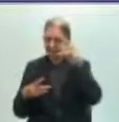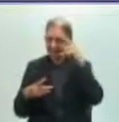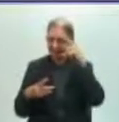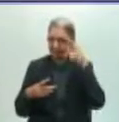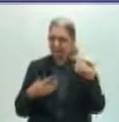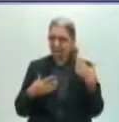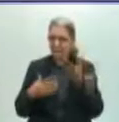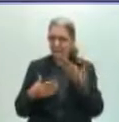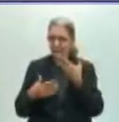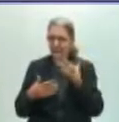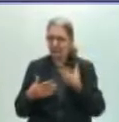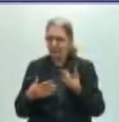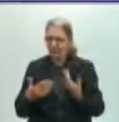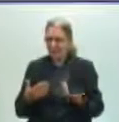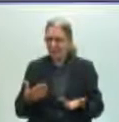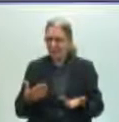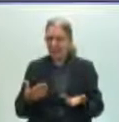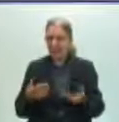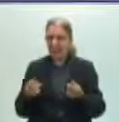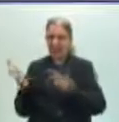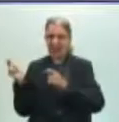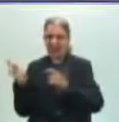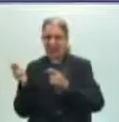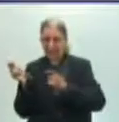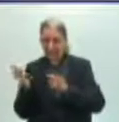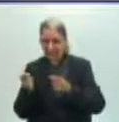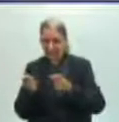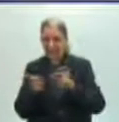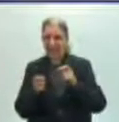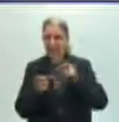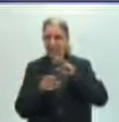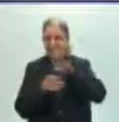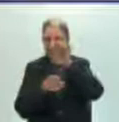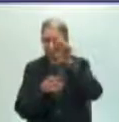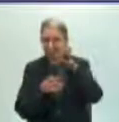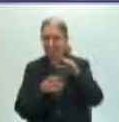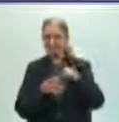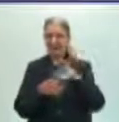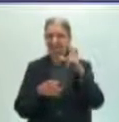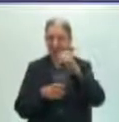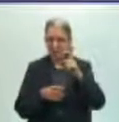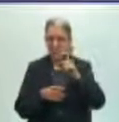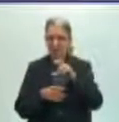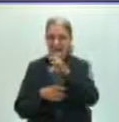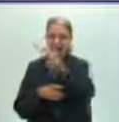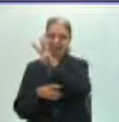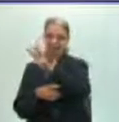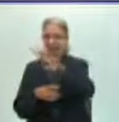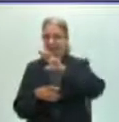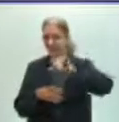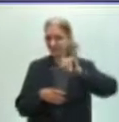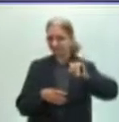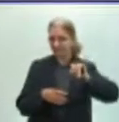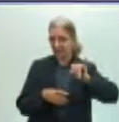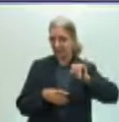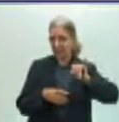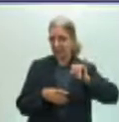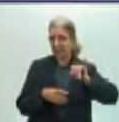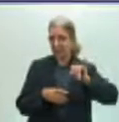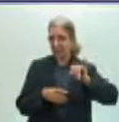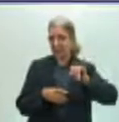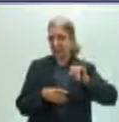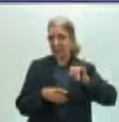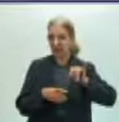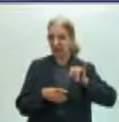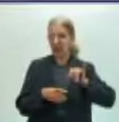Espíritu? La cantidad del equipo de Camagüey fueron 36, pero entonces los de Santi Espíritu es el